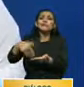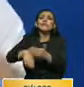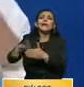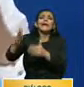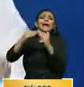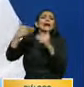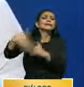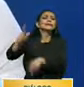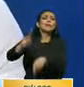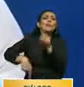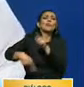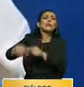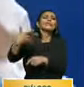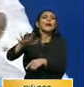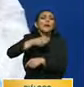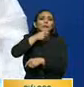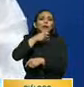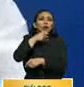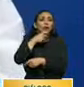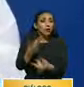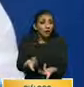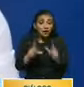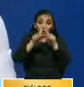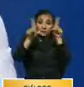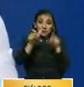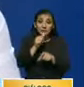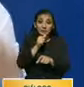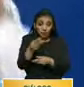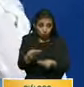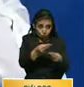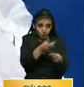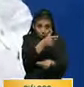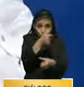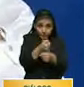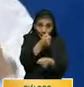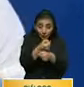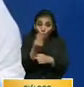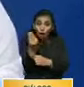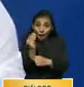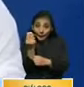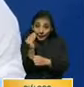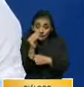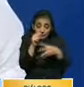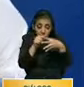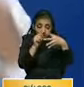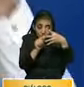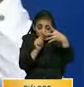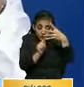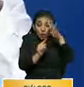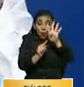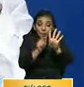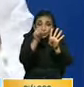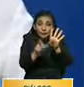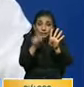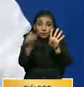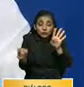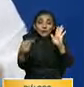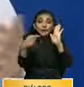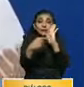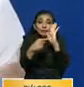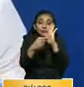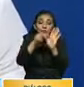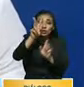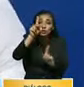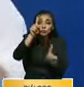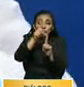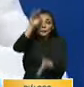casa. Le hemos dicho a la empresa privada, quien ingrese a estos dos grandes grupos, a 4 personas, vamos a eliminar 2 puntos porcentuales